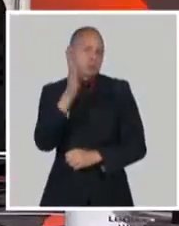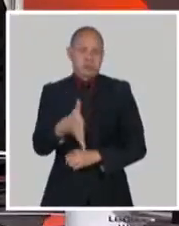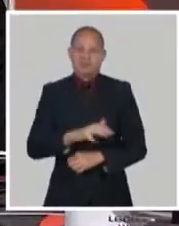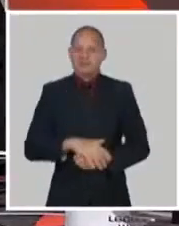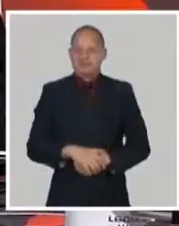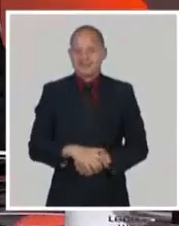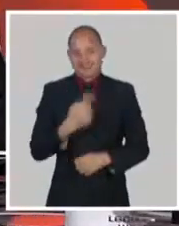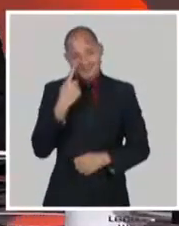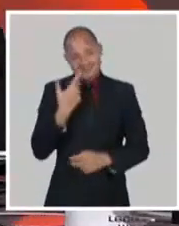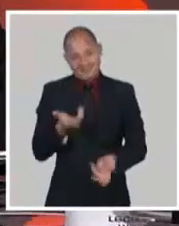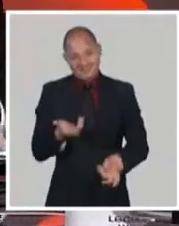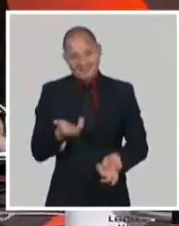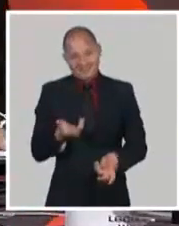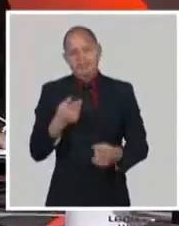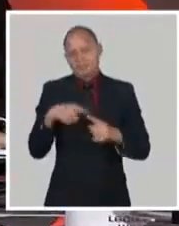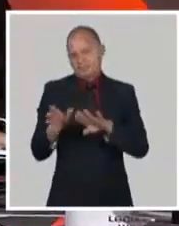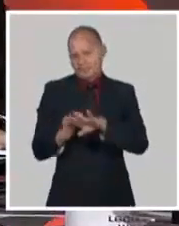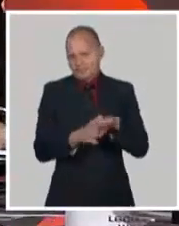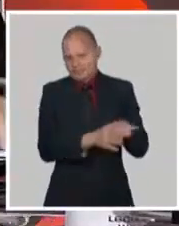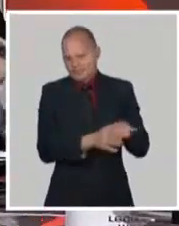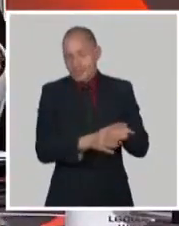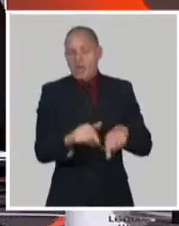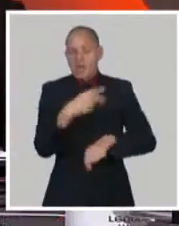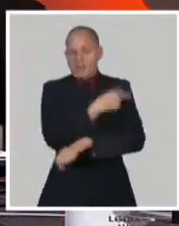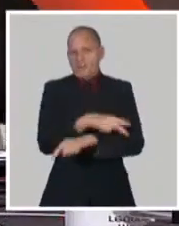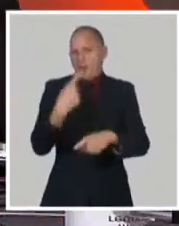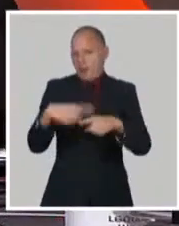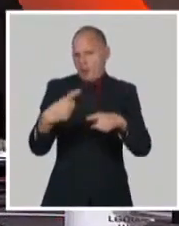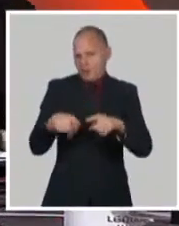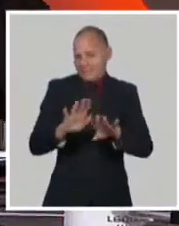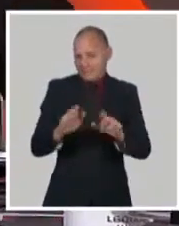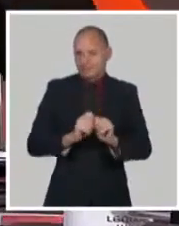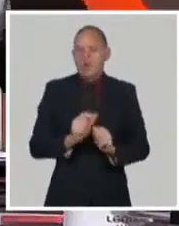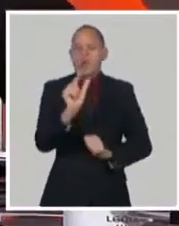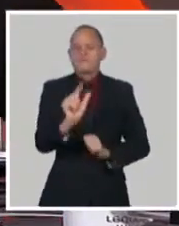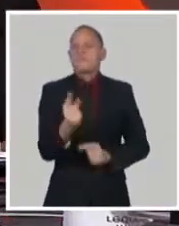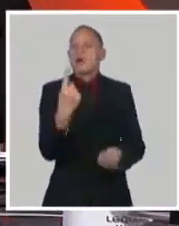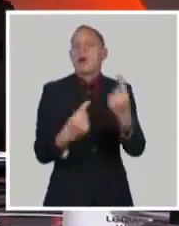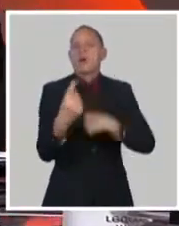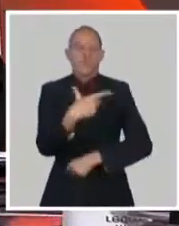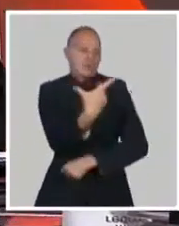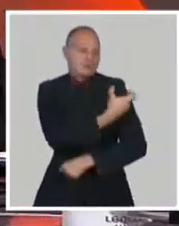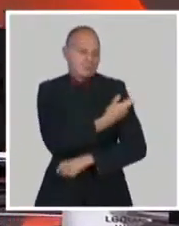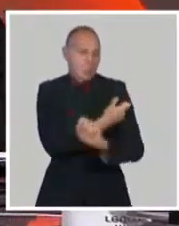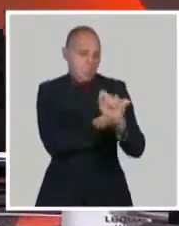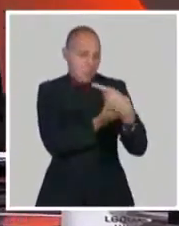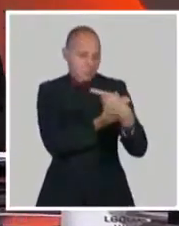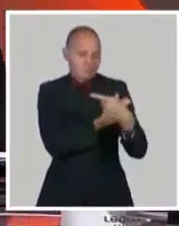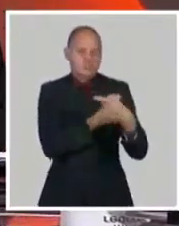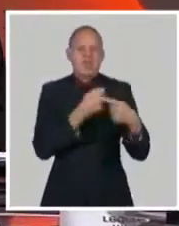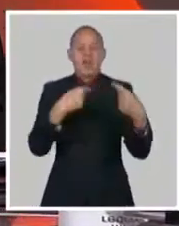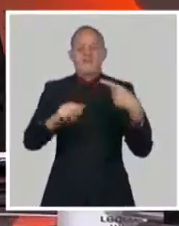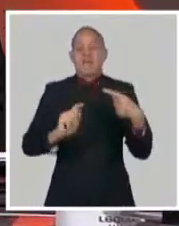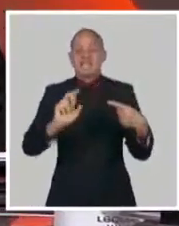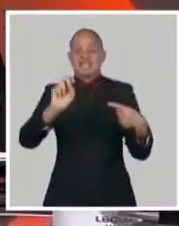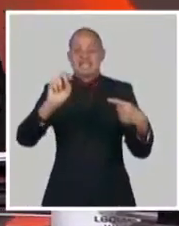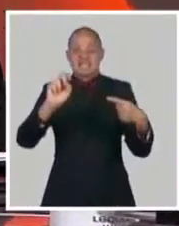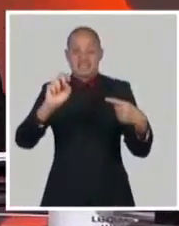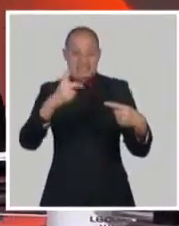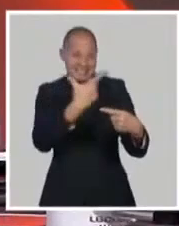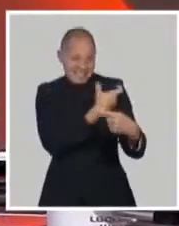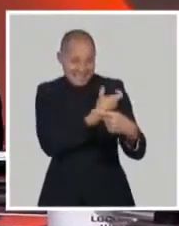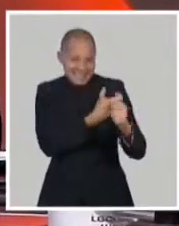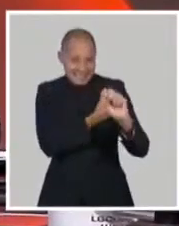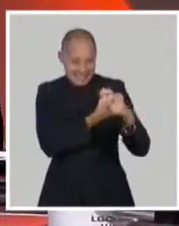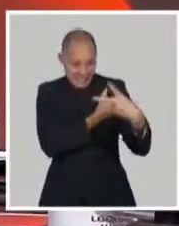la segunda dosis de la vacuna, en algunas de las que se han aplicado ya, está provocando reacciones más allá de las que ellos pues esperaban,